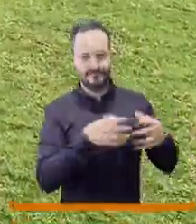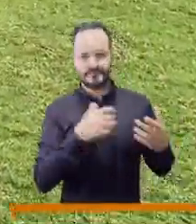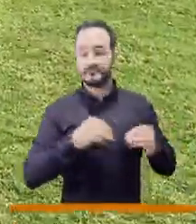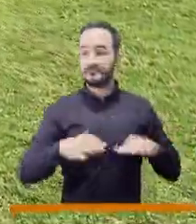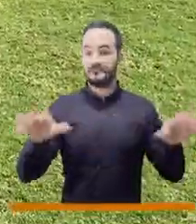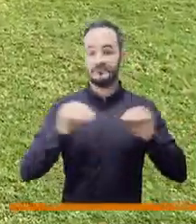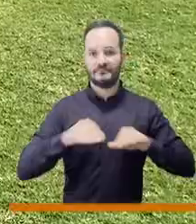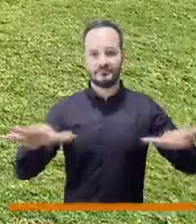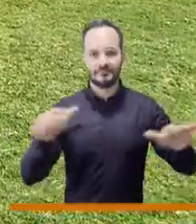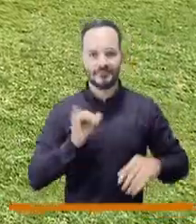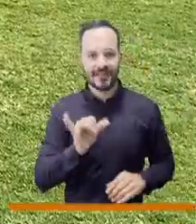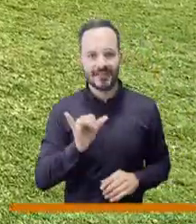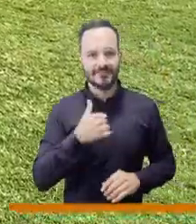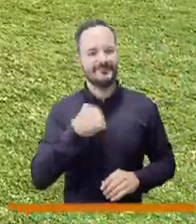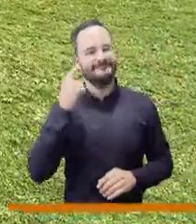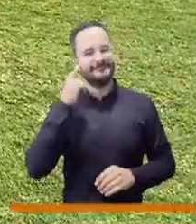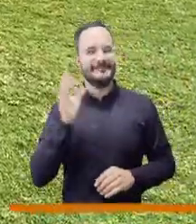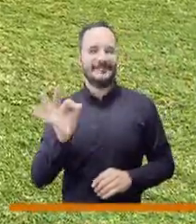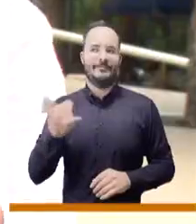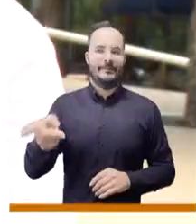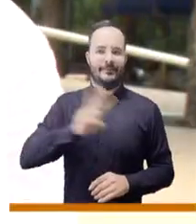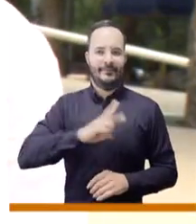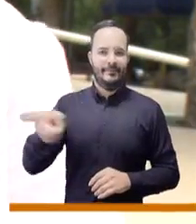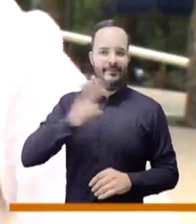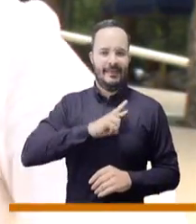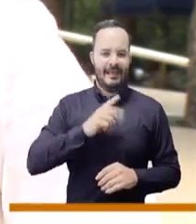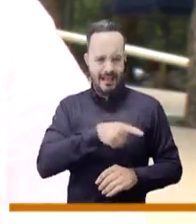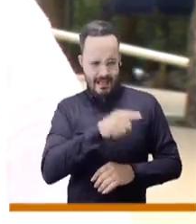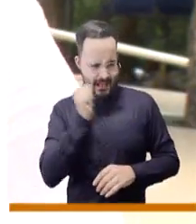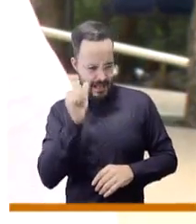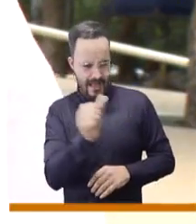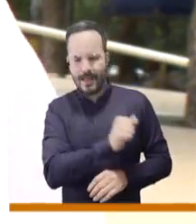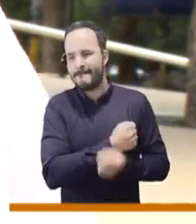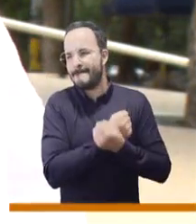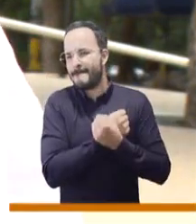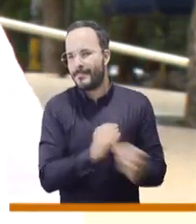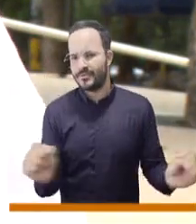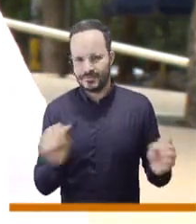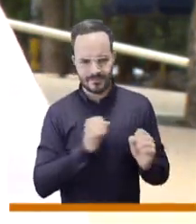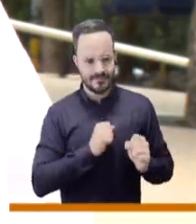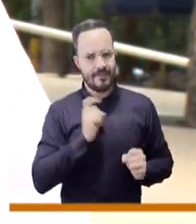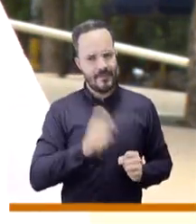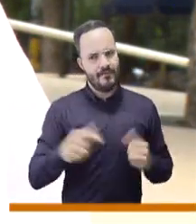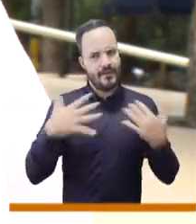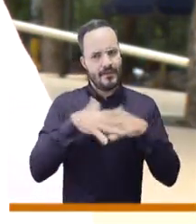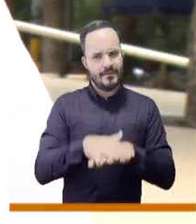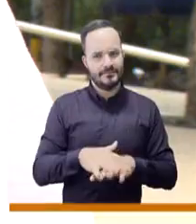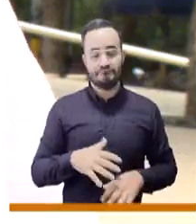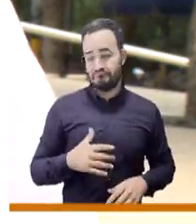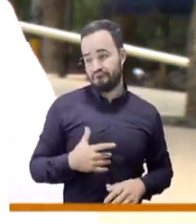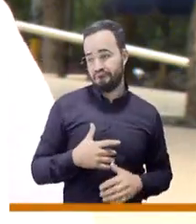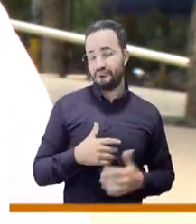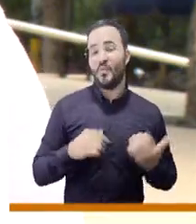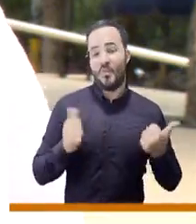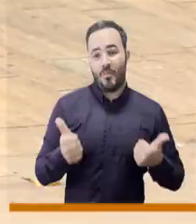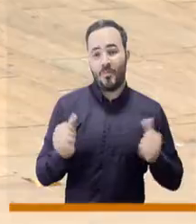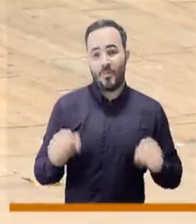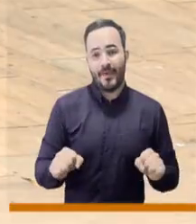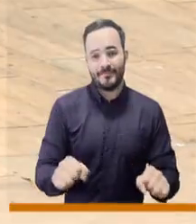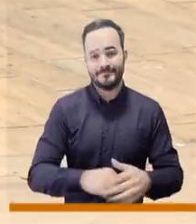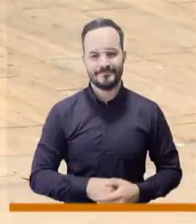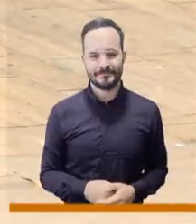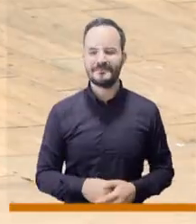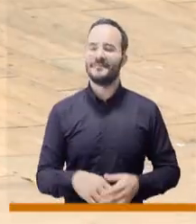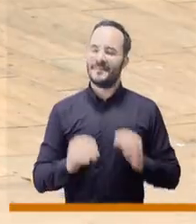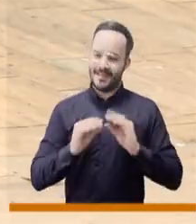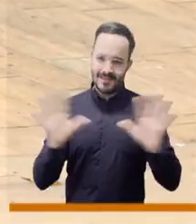podido, de alguna manera, superar esa trampa, esa cosa que nos han dicho que entre nosotras no podemos. Podemos hacerlo y podemos hacerlo mejor. Usted no ha